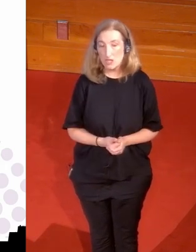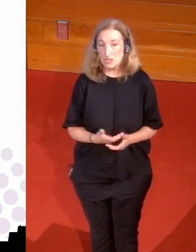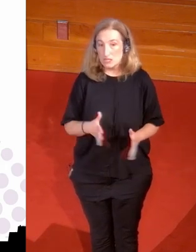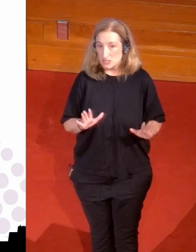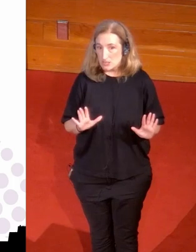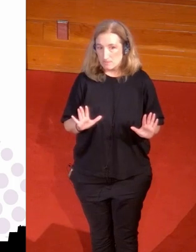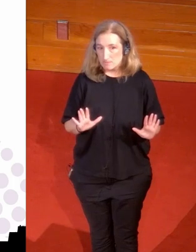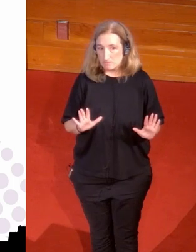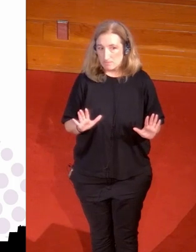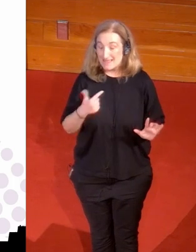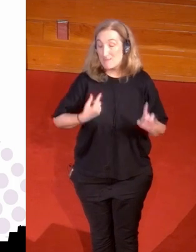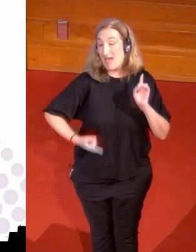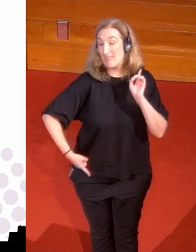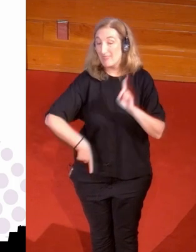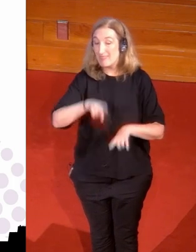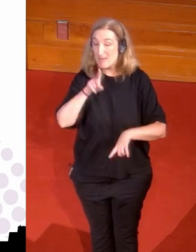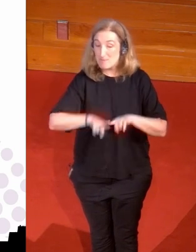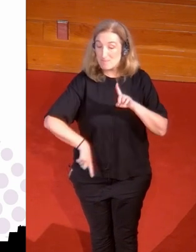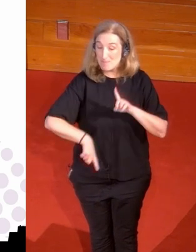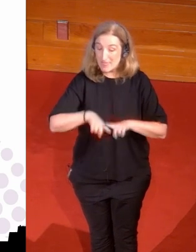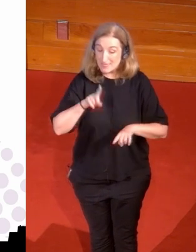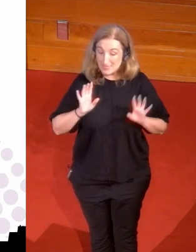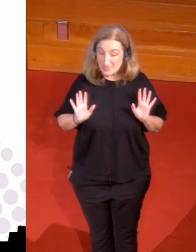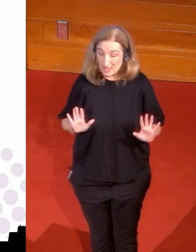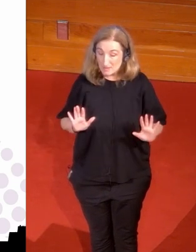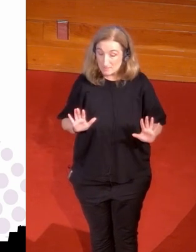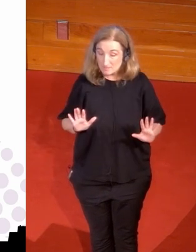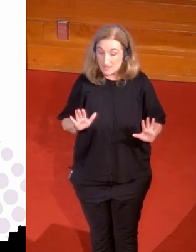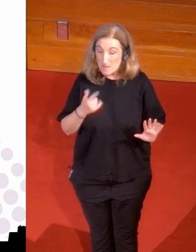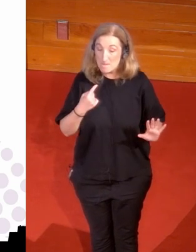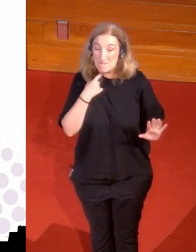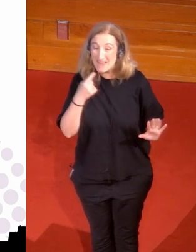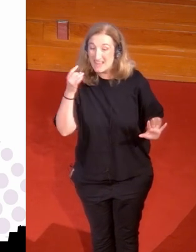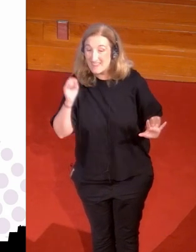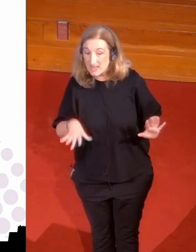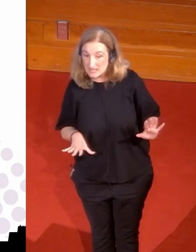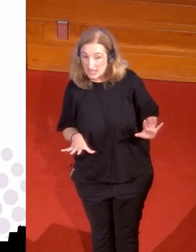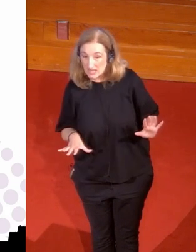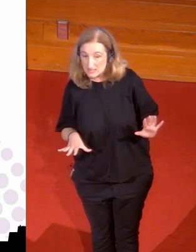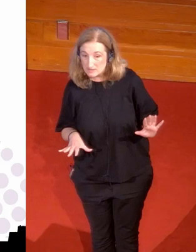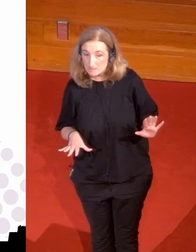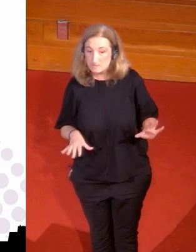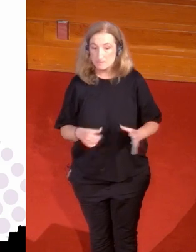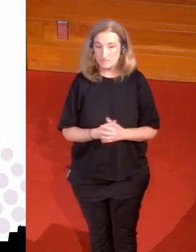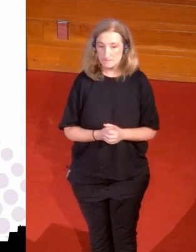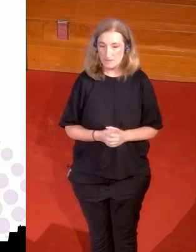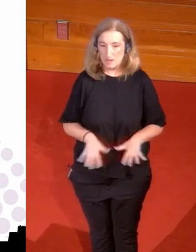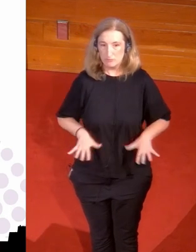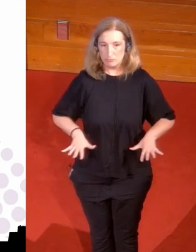eh va a depender de de de quien pierda las elecciones y sobre